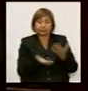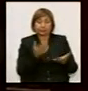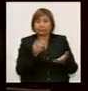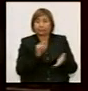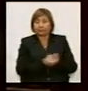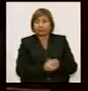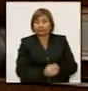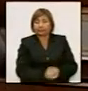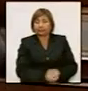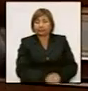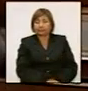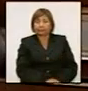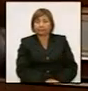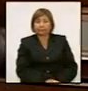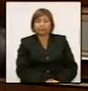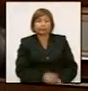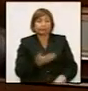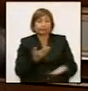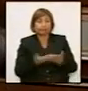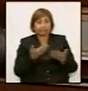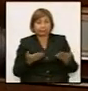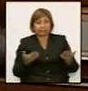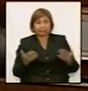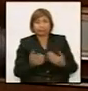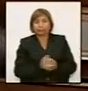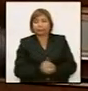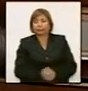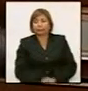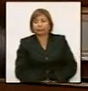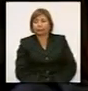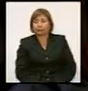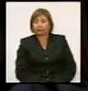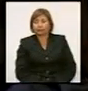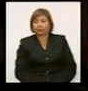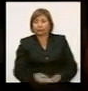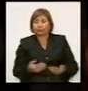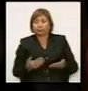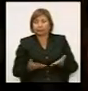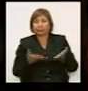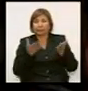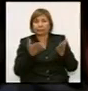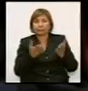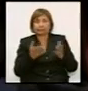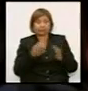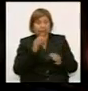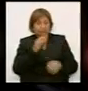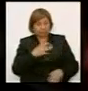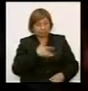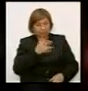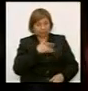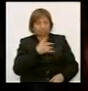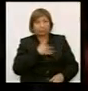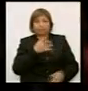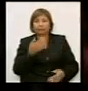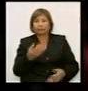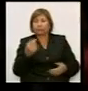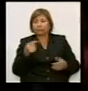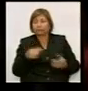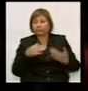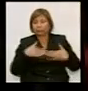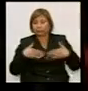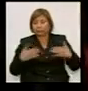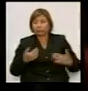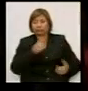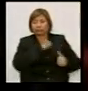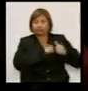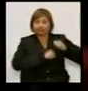ajo para los efectos de quitarle sensibilidad a la piel y poder